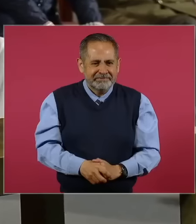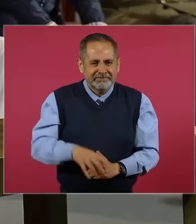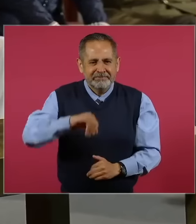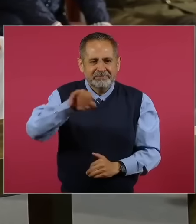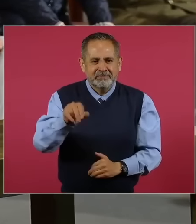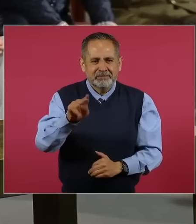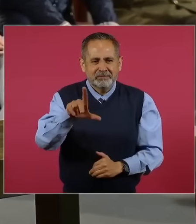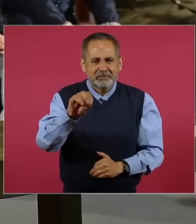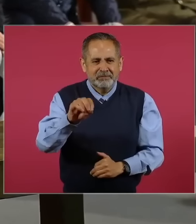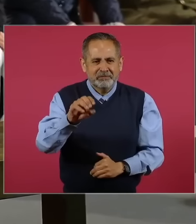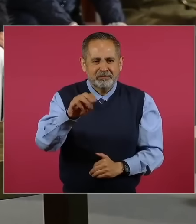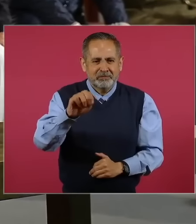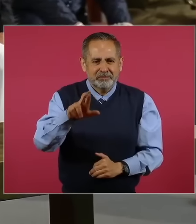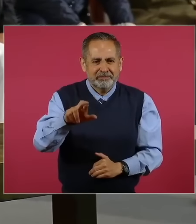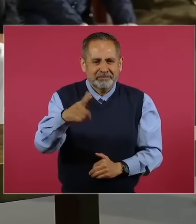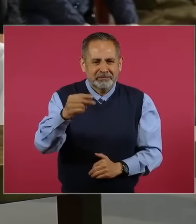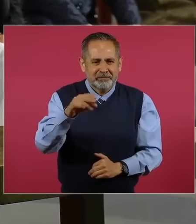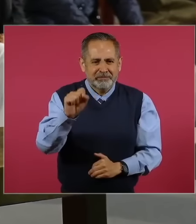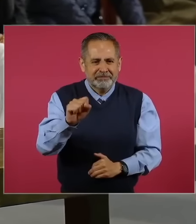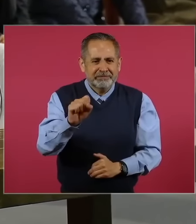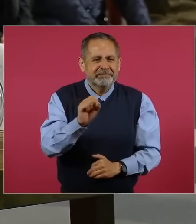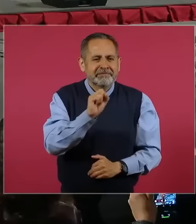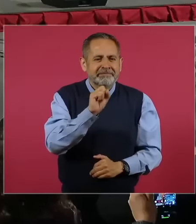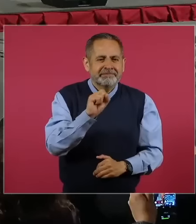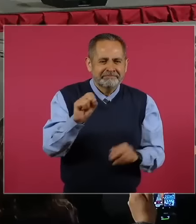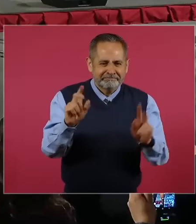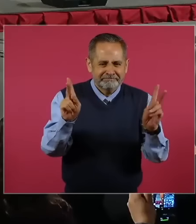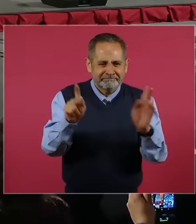Julio Omar Gómez, sin punto ni comas.